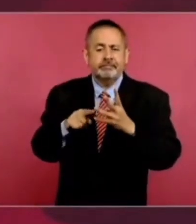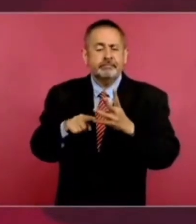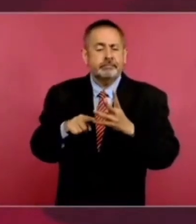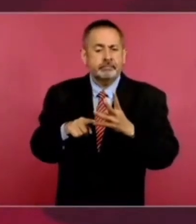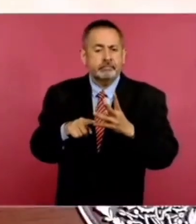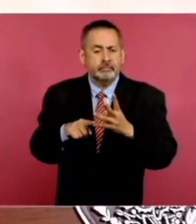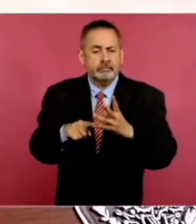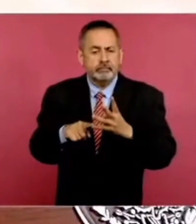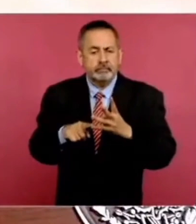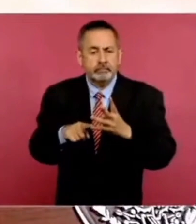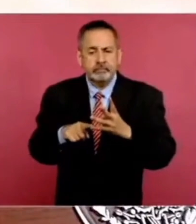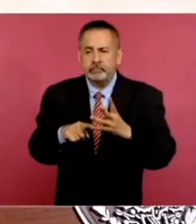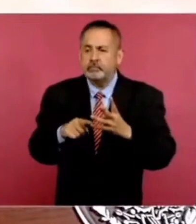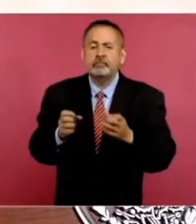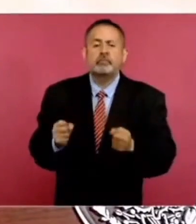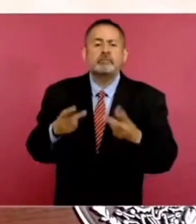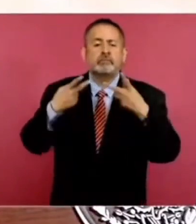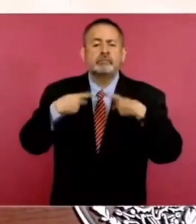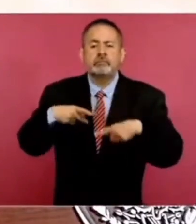el componente de población